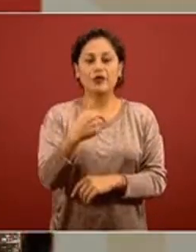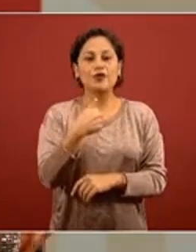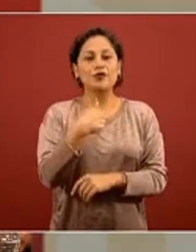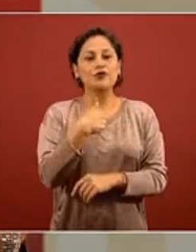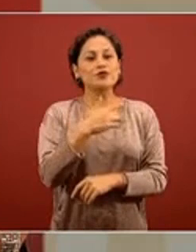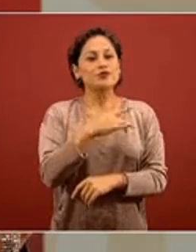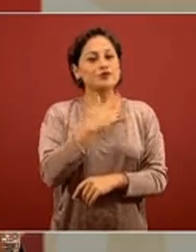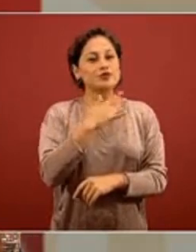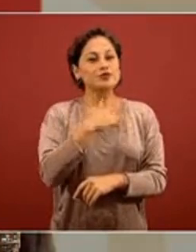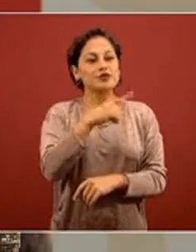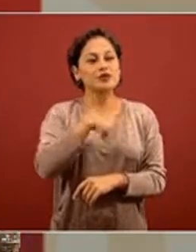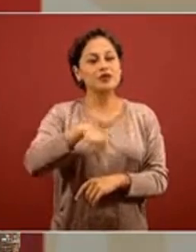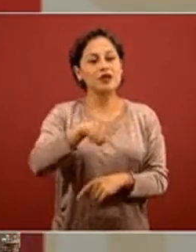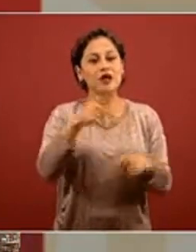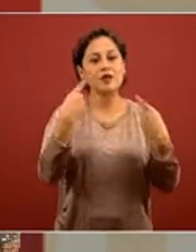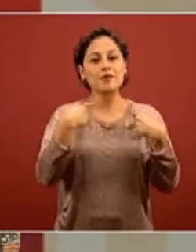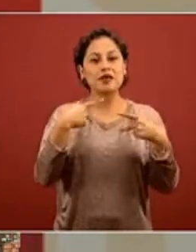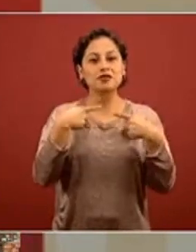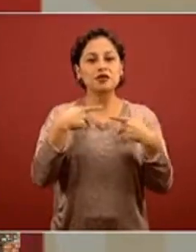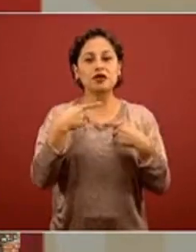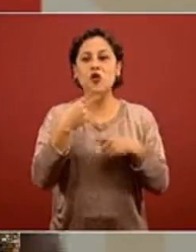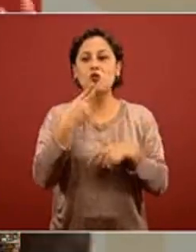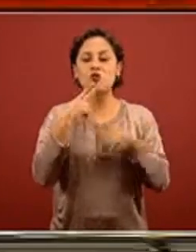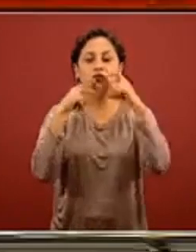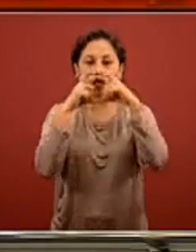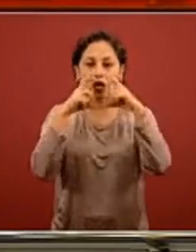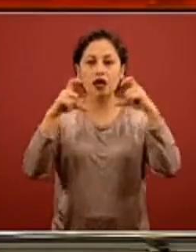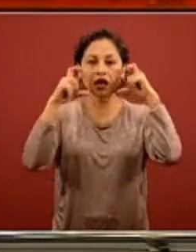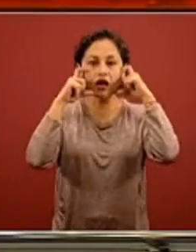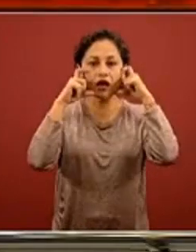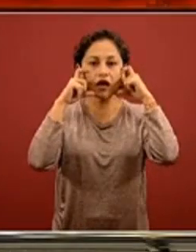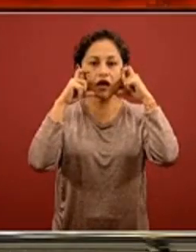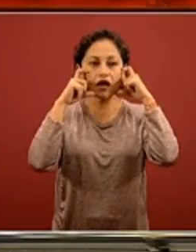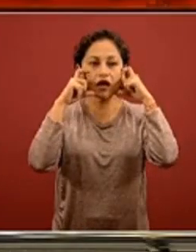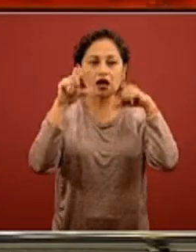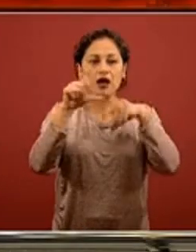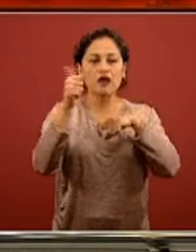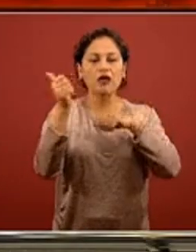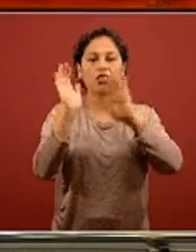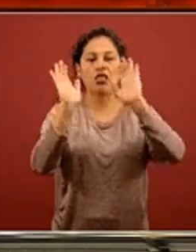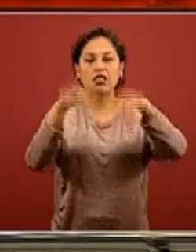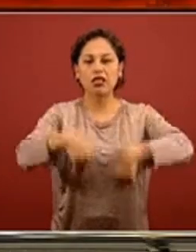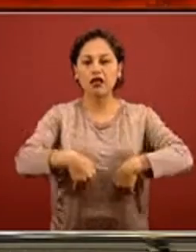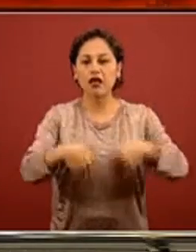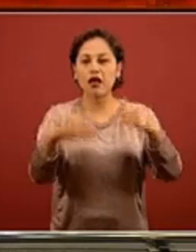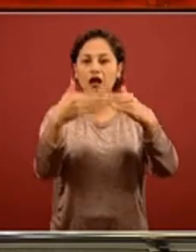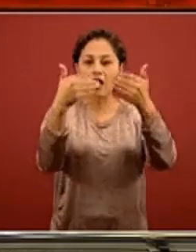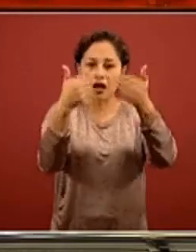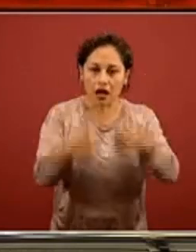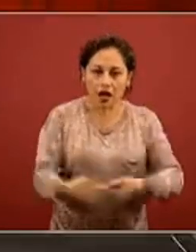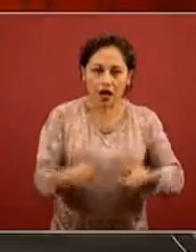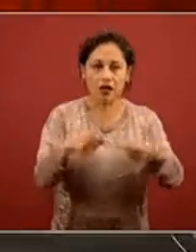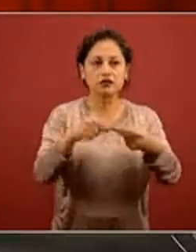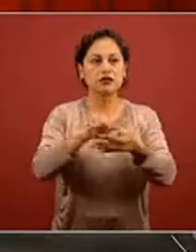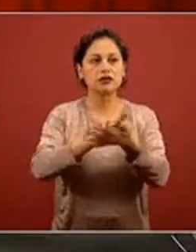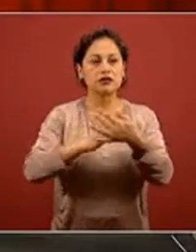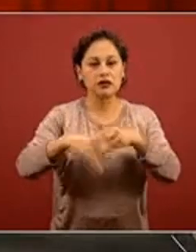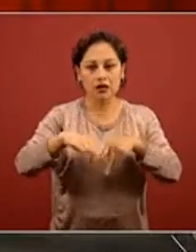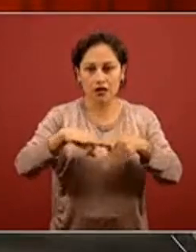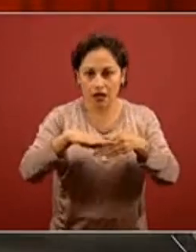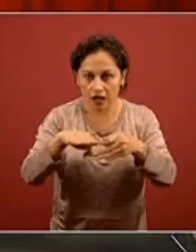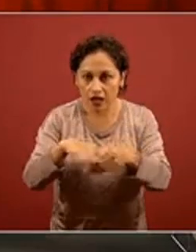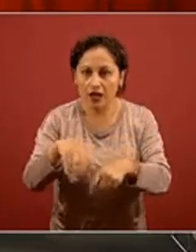reducir la atención de las otras medidas de mitigación masiva, pues estamos desviando la atención